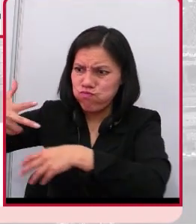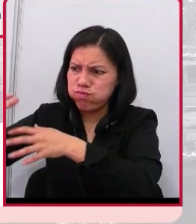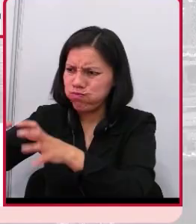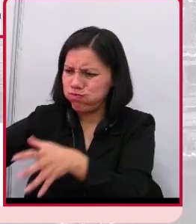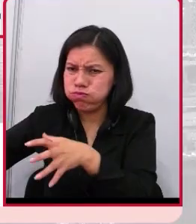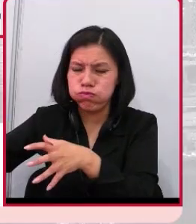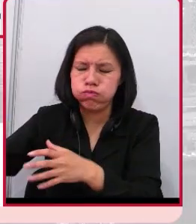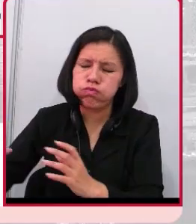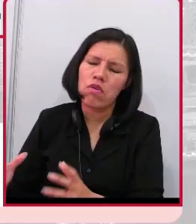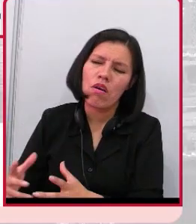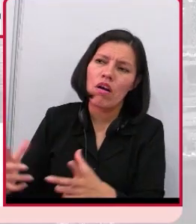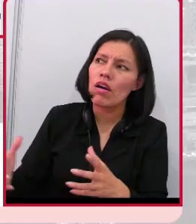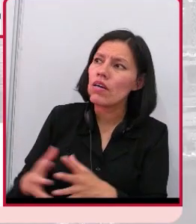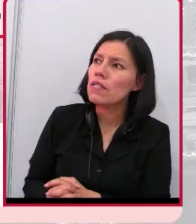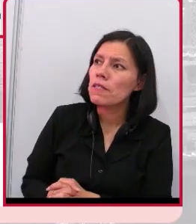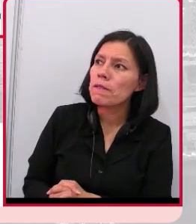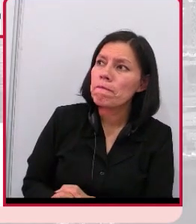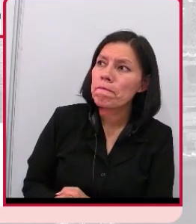producción.